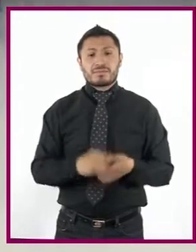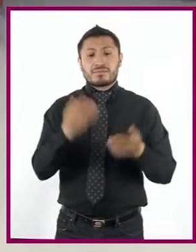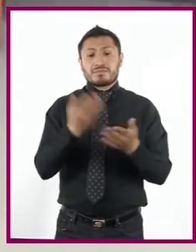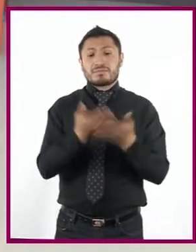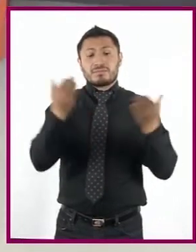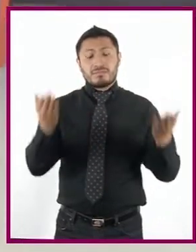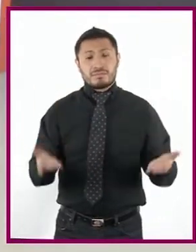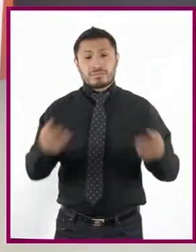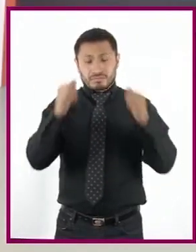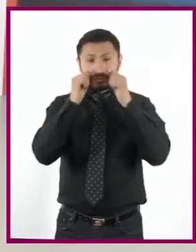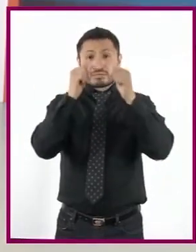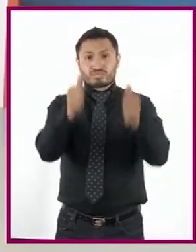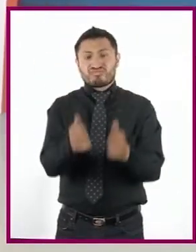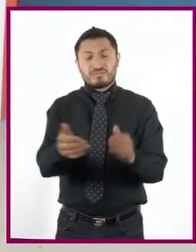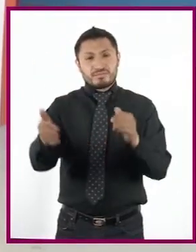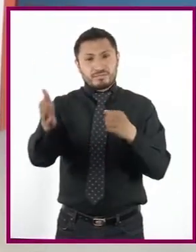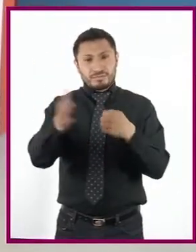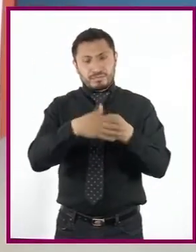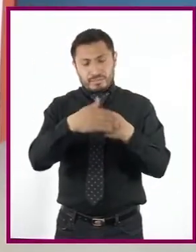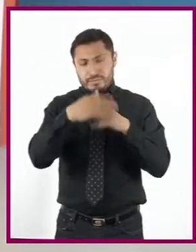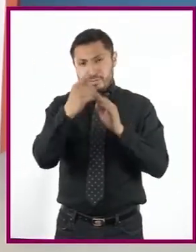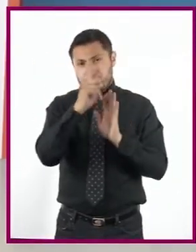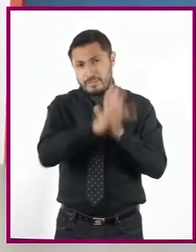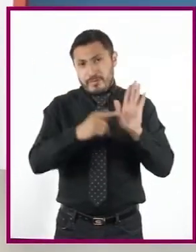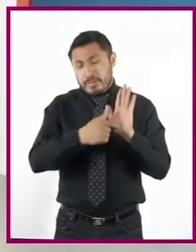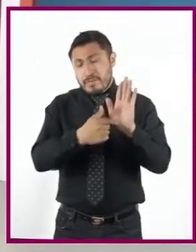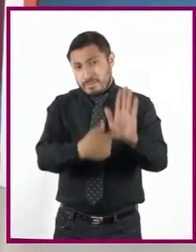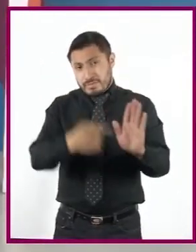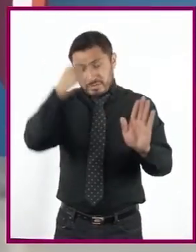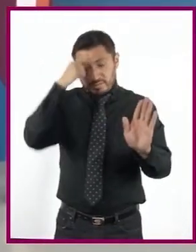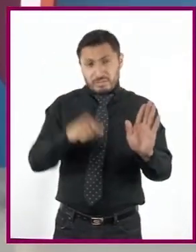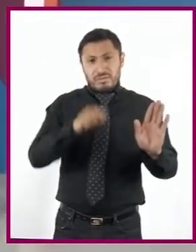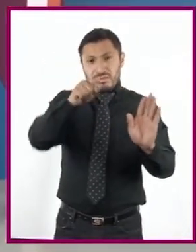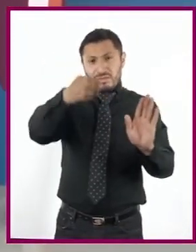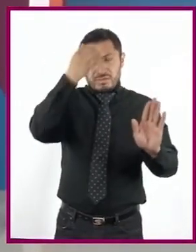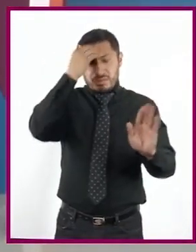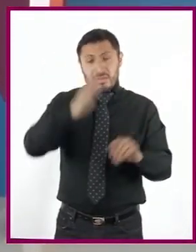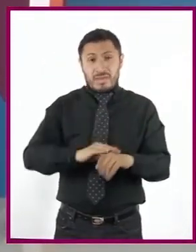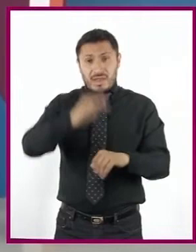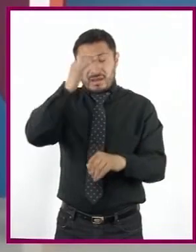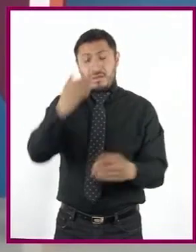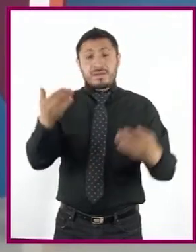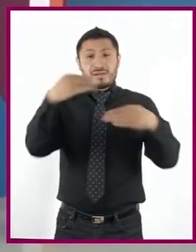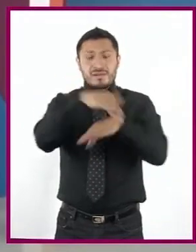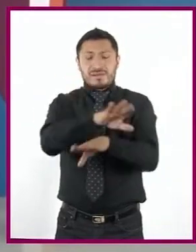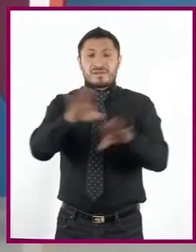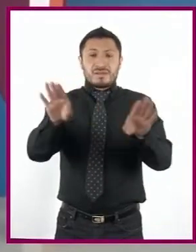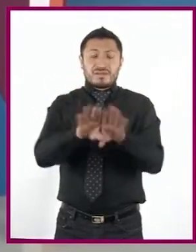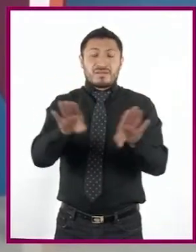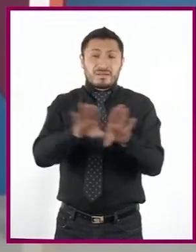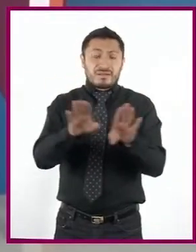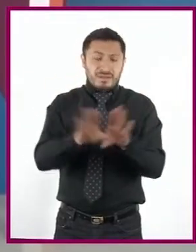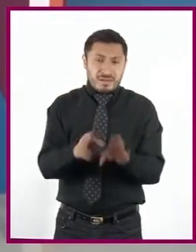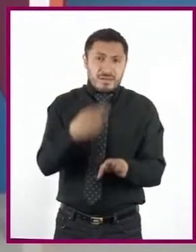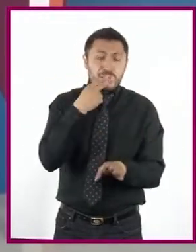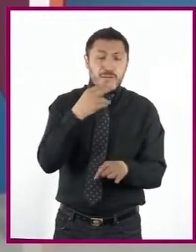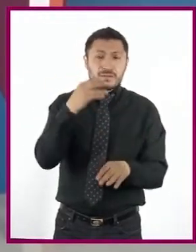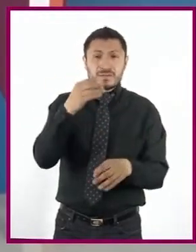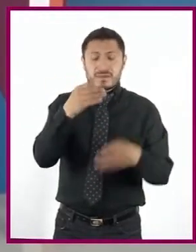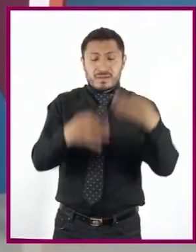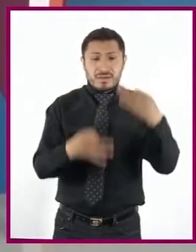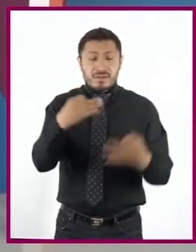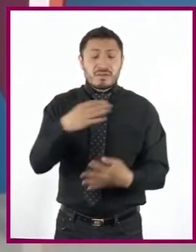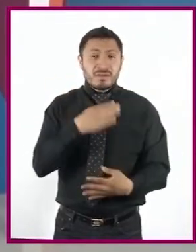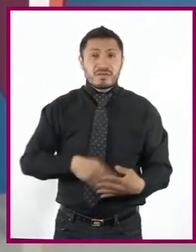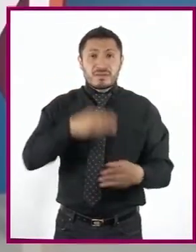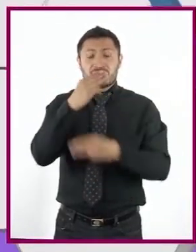Ahora pongamos atención al siguiente video para que conozcamos un poco de cómo funcionan los tribunales de justicia